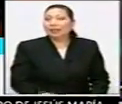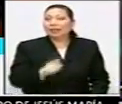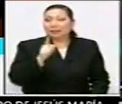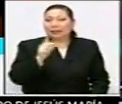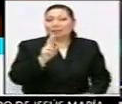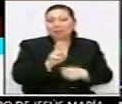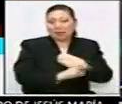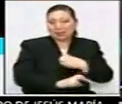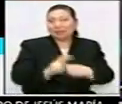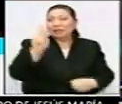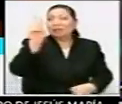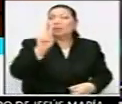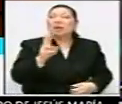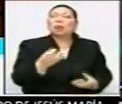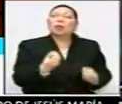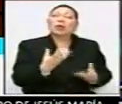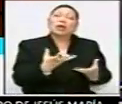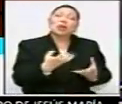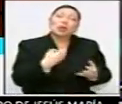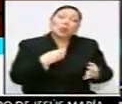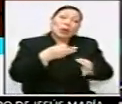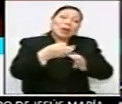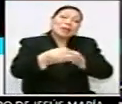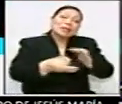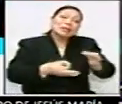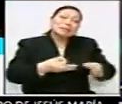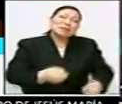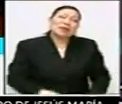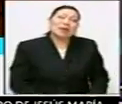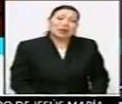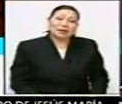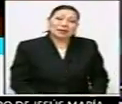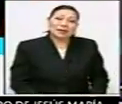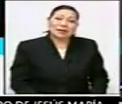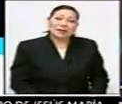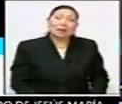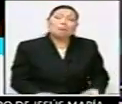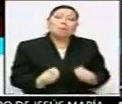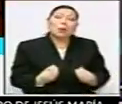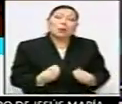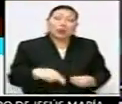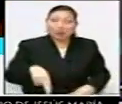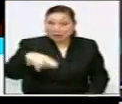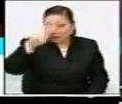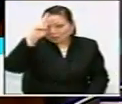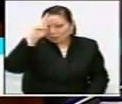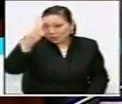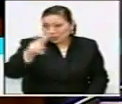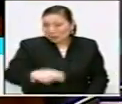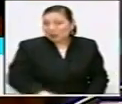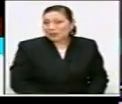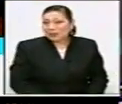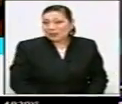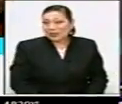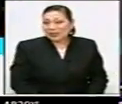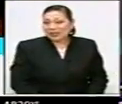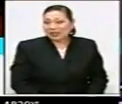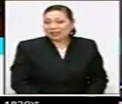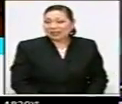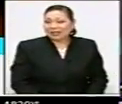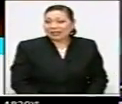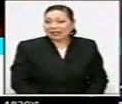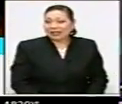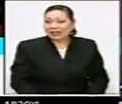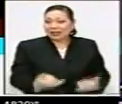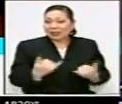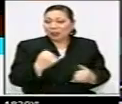Venezuela. ¿Y por qué quiero resaltar esta frase, poder popular? Porque en el Perú, y sobre todo